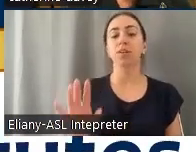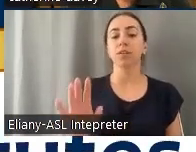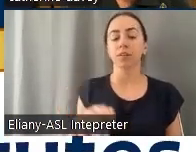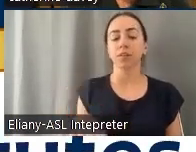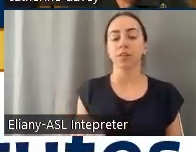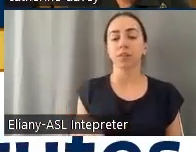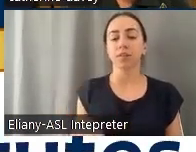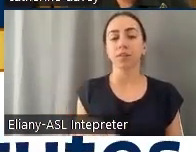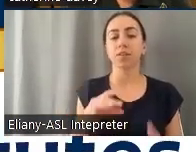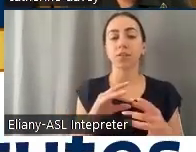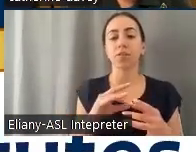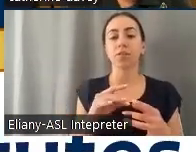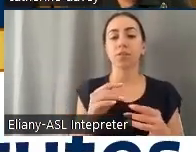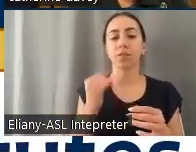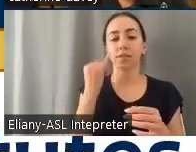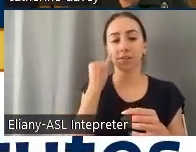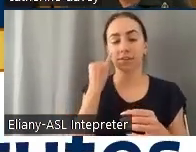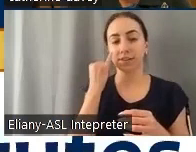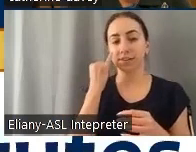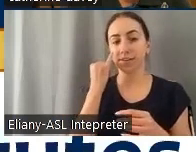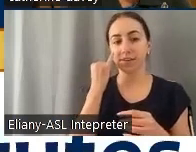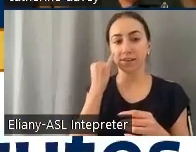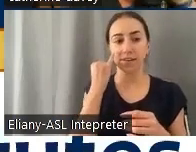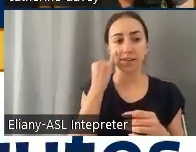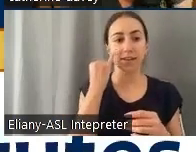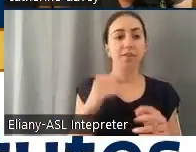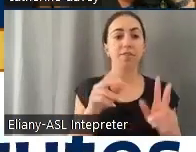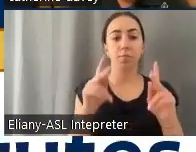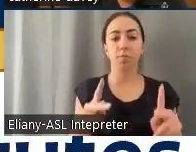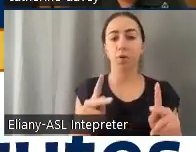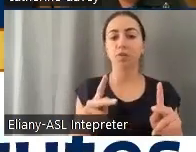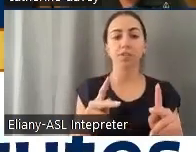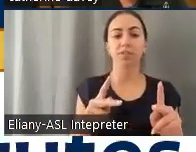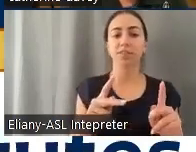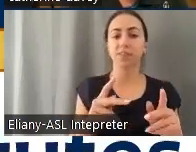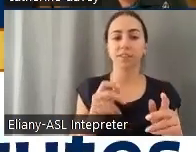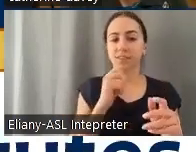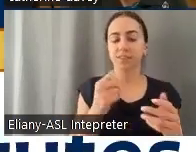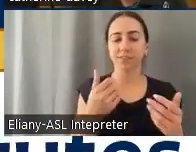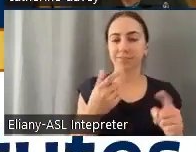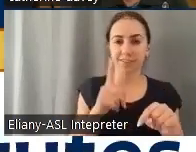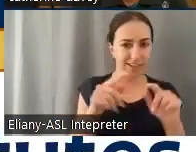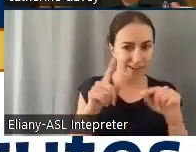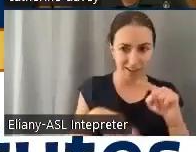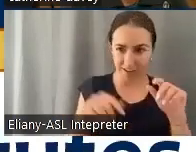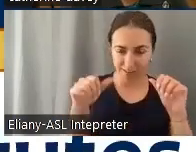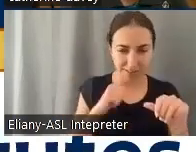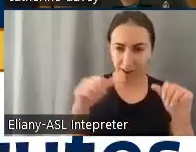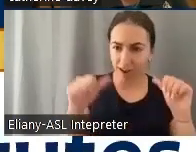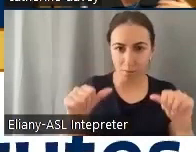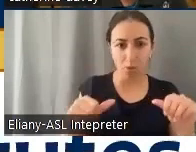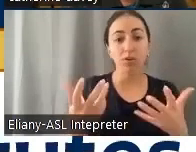quiero que vean la parte en la cual dice, sin la adjudicación de incapacidad,